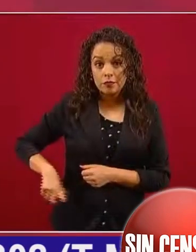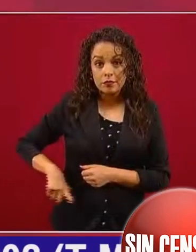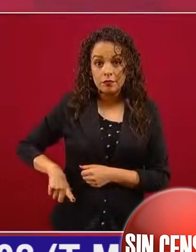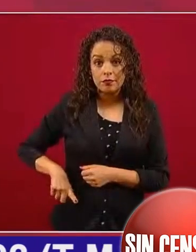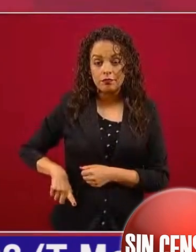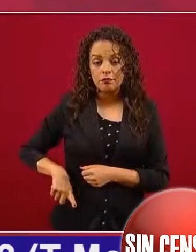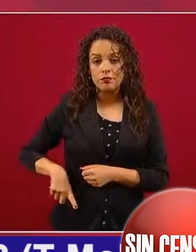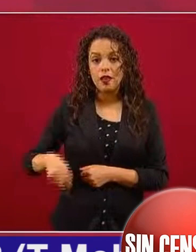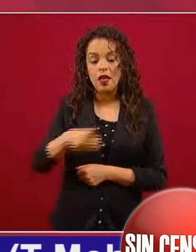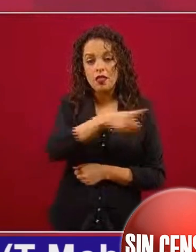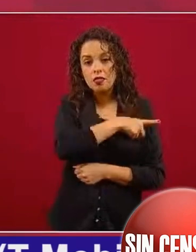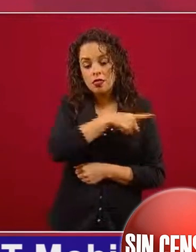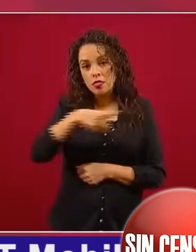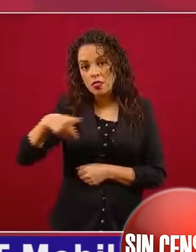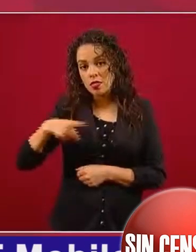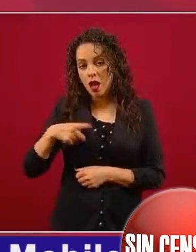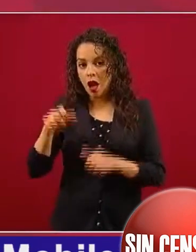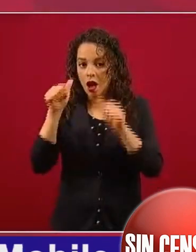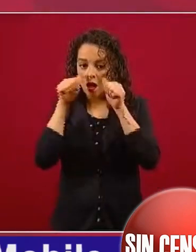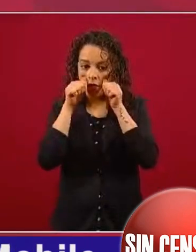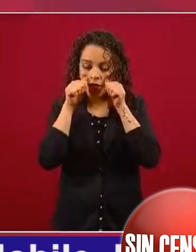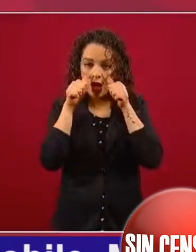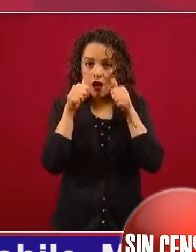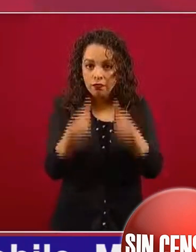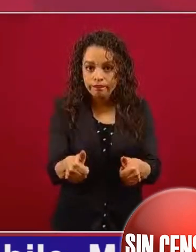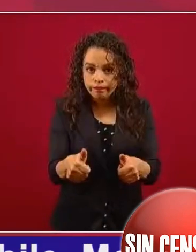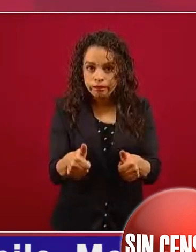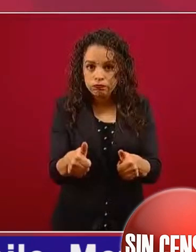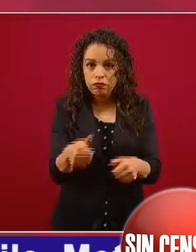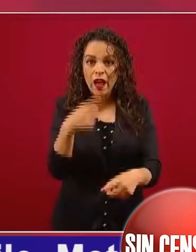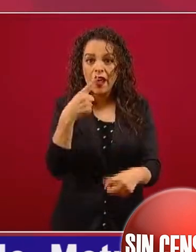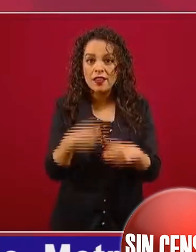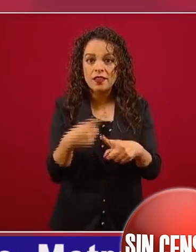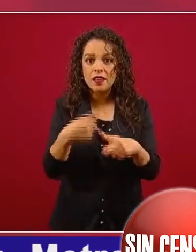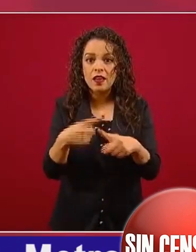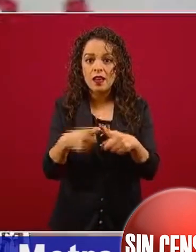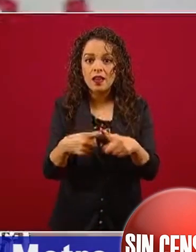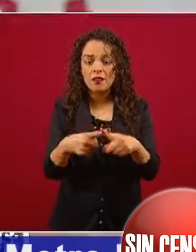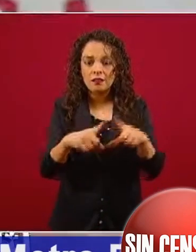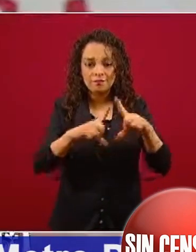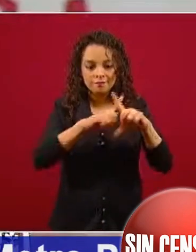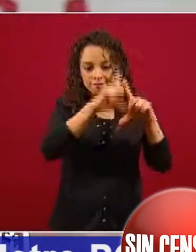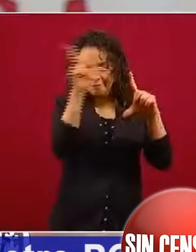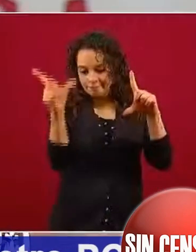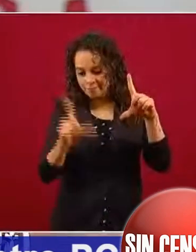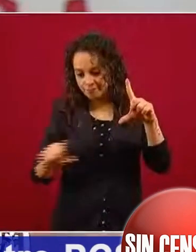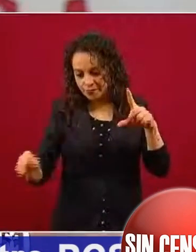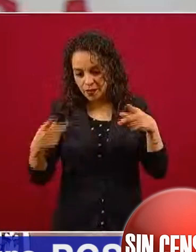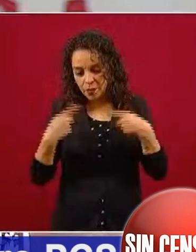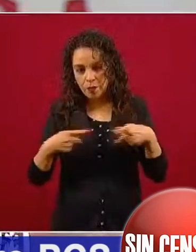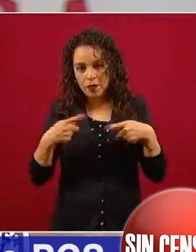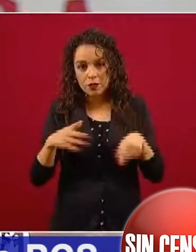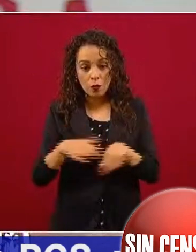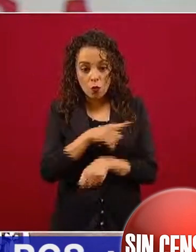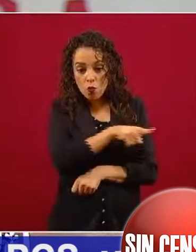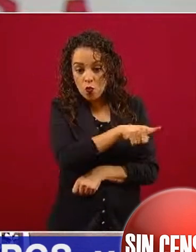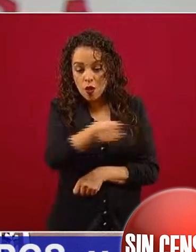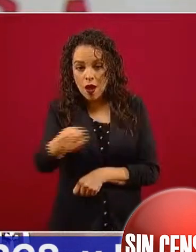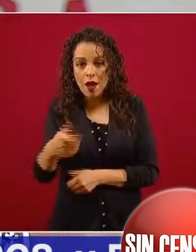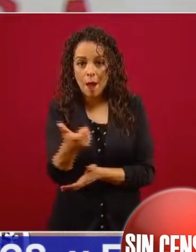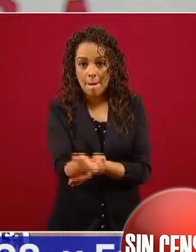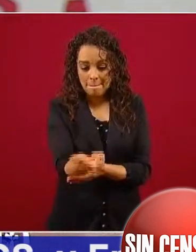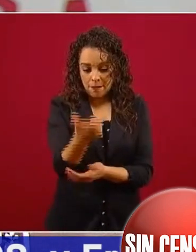trabajadores al servicio del pueblo, es el que nos paga.